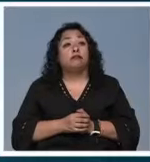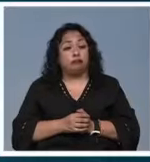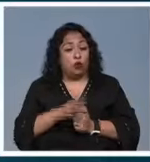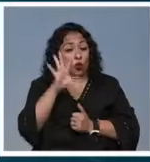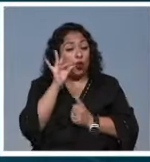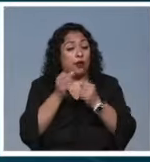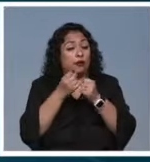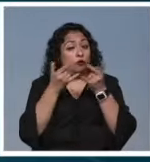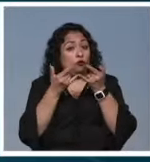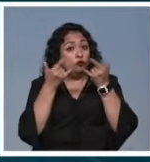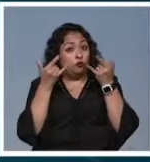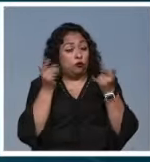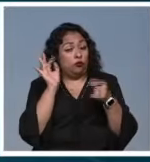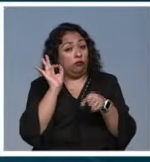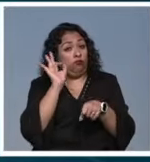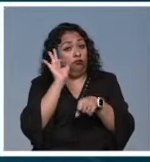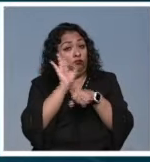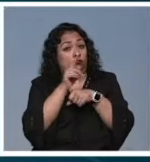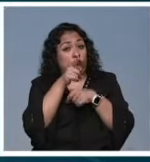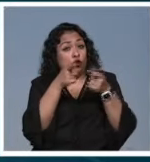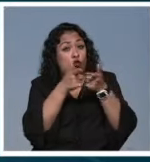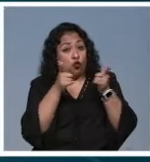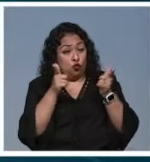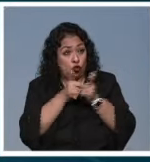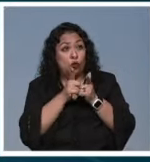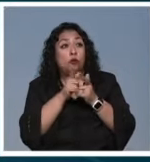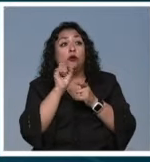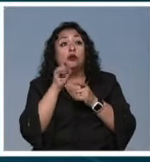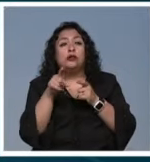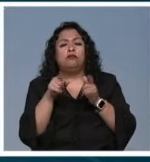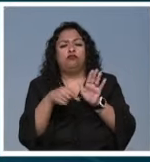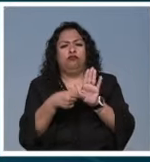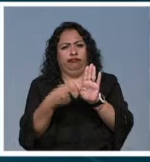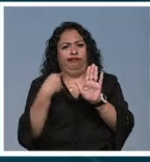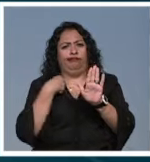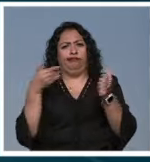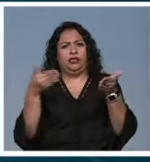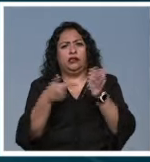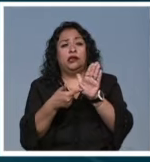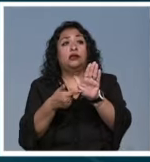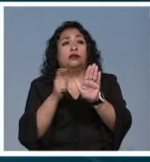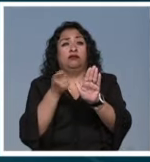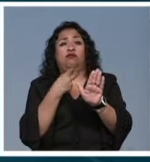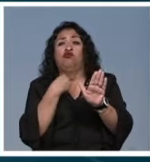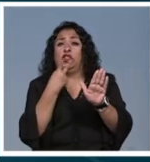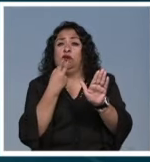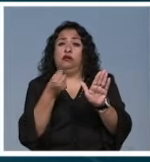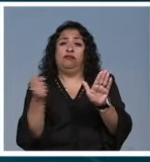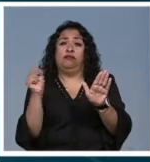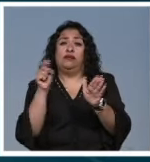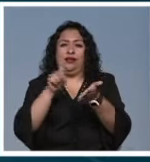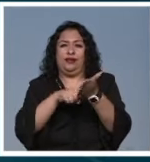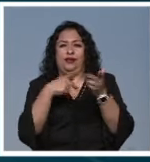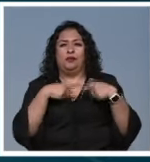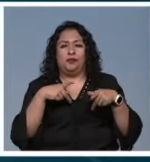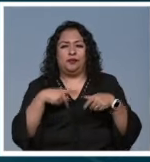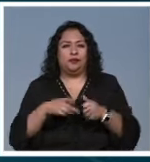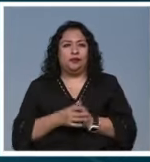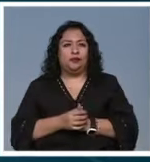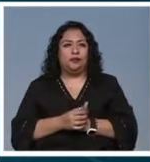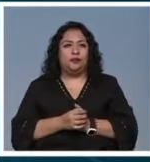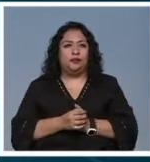40 años de historia respaldan a esta agrupación. Sí, su tarjeta de presentación son las destacadas voces de sus integrantes.